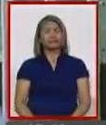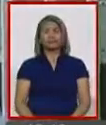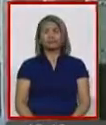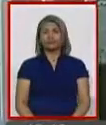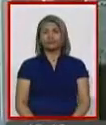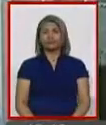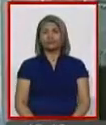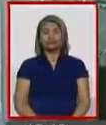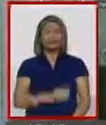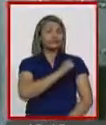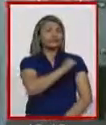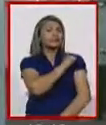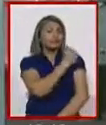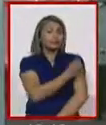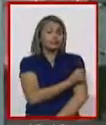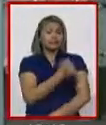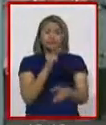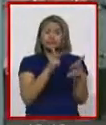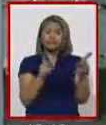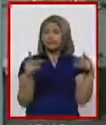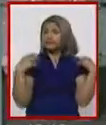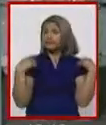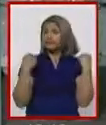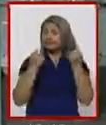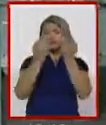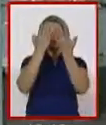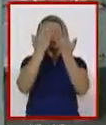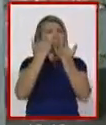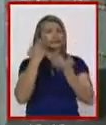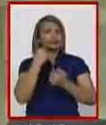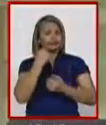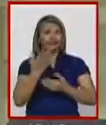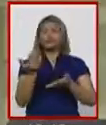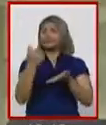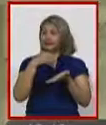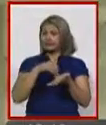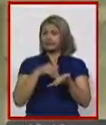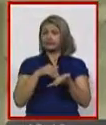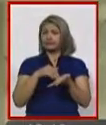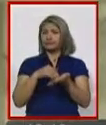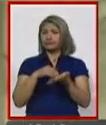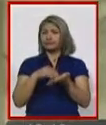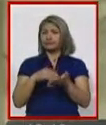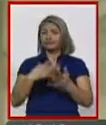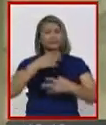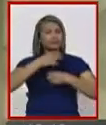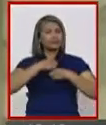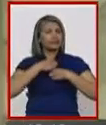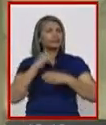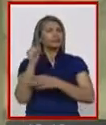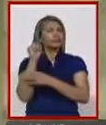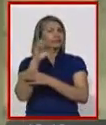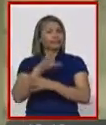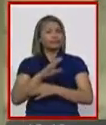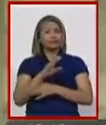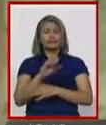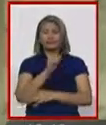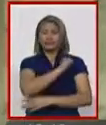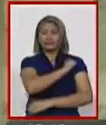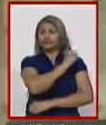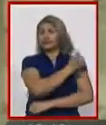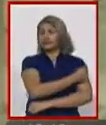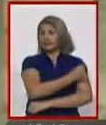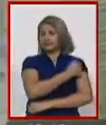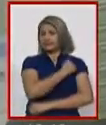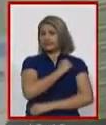entonces las autoridades no han planificado la salud lamentamos nosotros decir una vez más que vamos a entrar en medidas de presión para que las autoridades